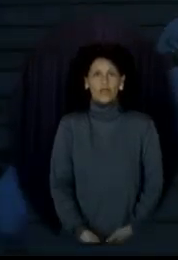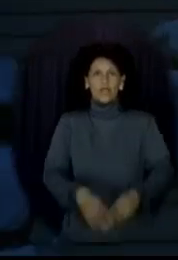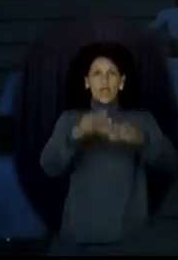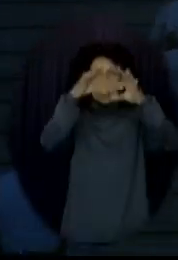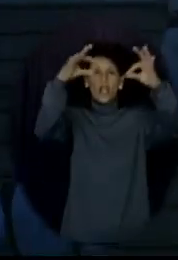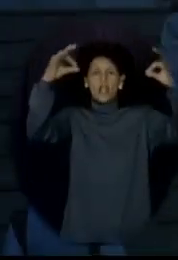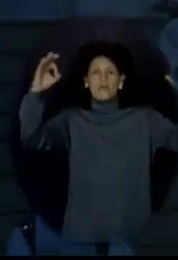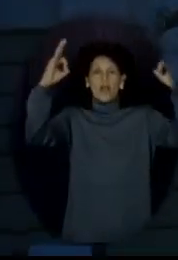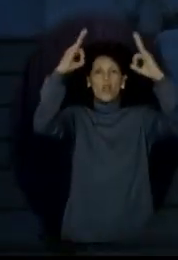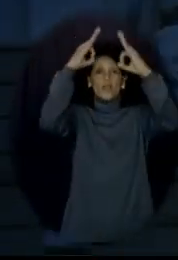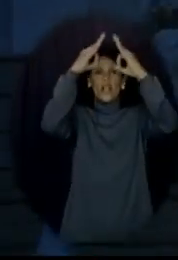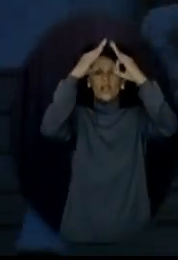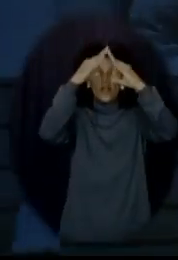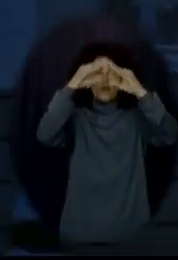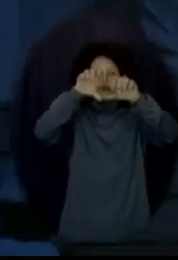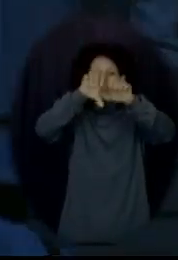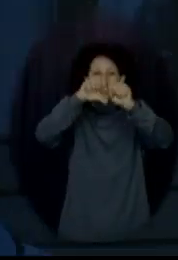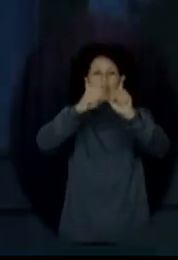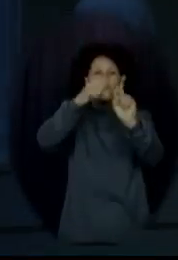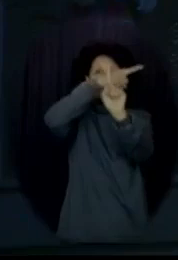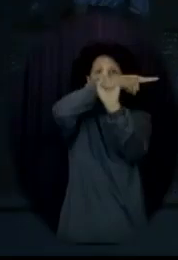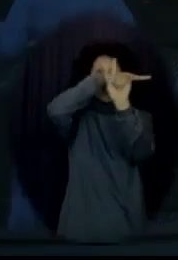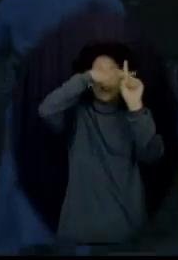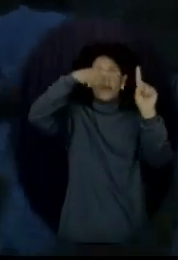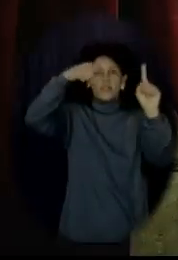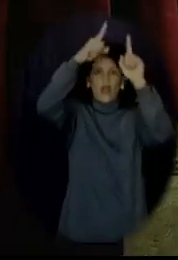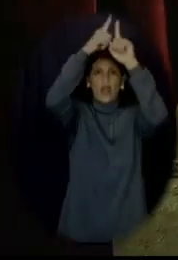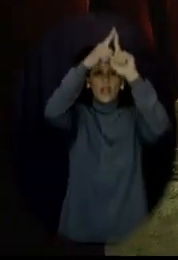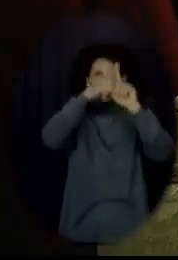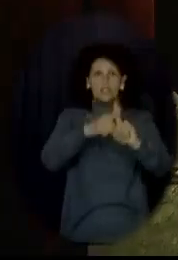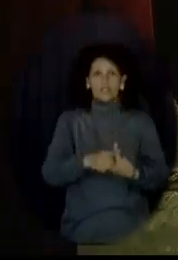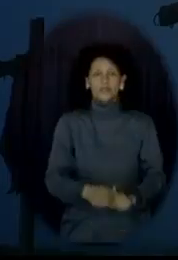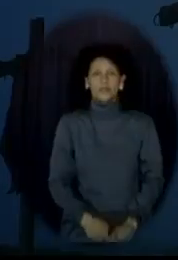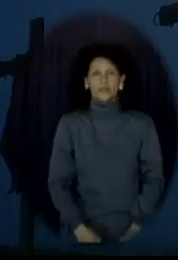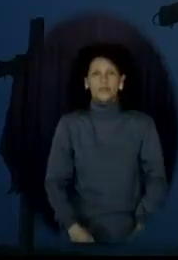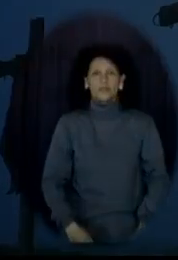El velo del templo se rasgó por la mitad.